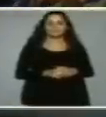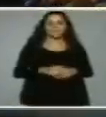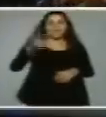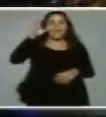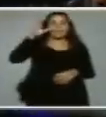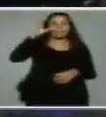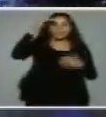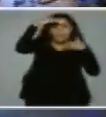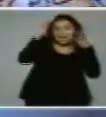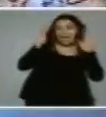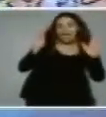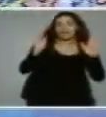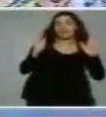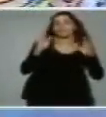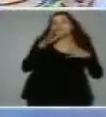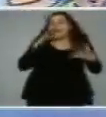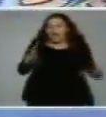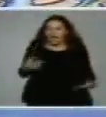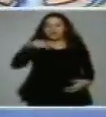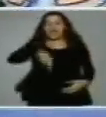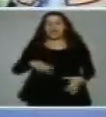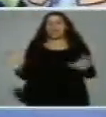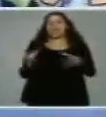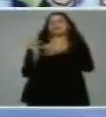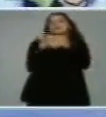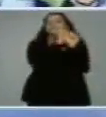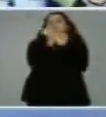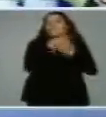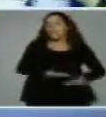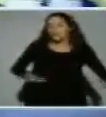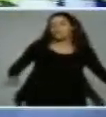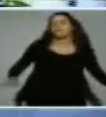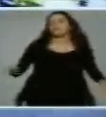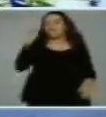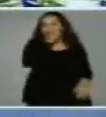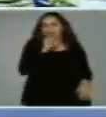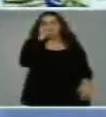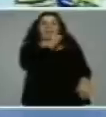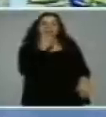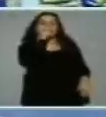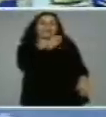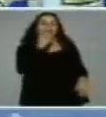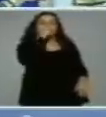chinchocit escuch ato lo Que ahora Le Canta Esta